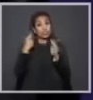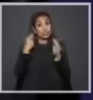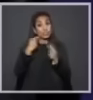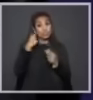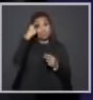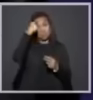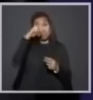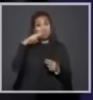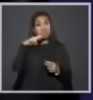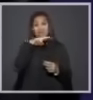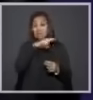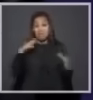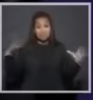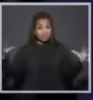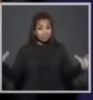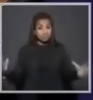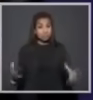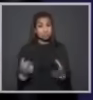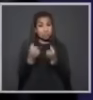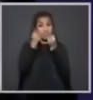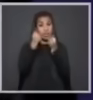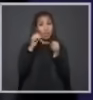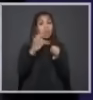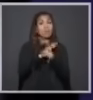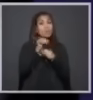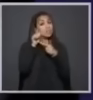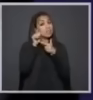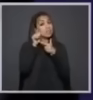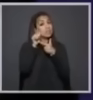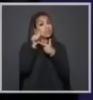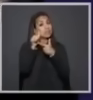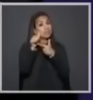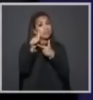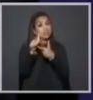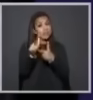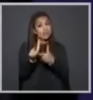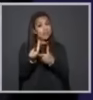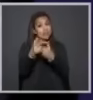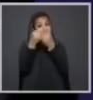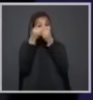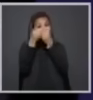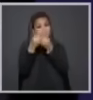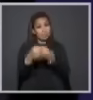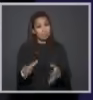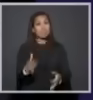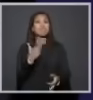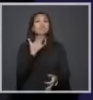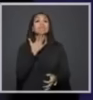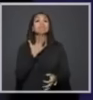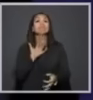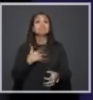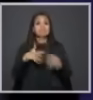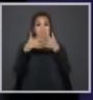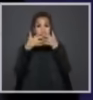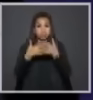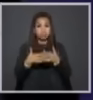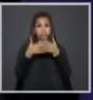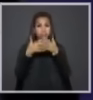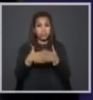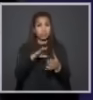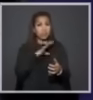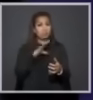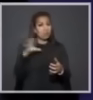emergencia, porque si sigue esta tendencia, si se sigue cayendo la producción petrolera,